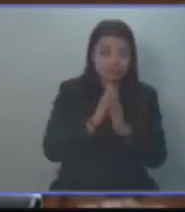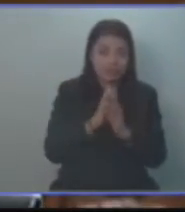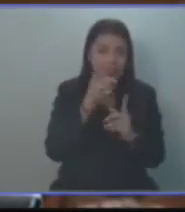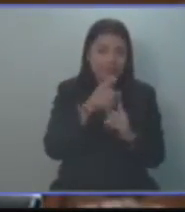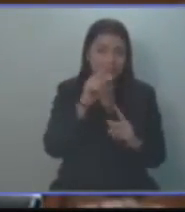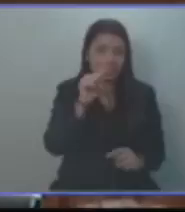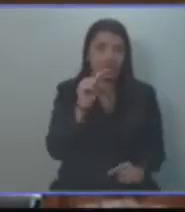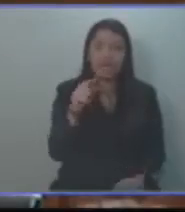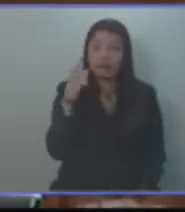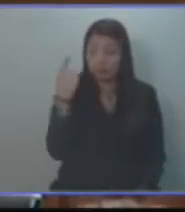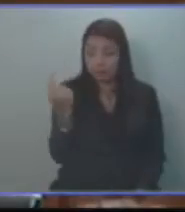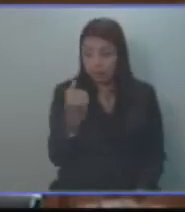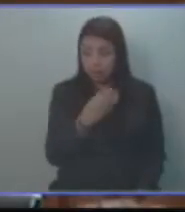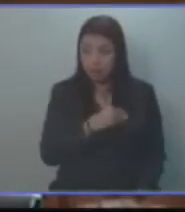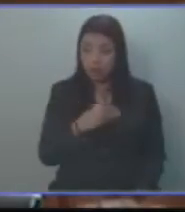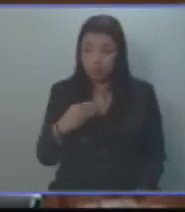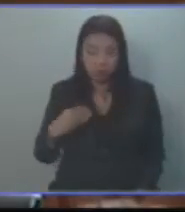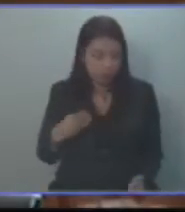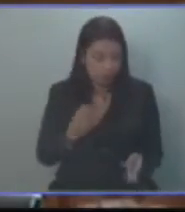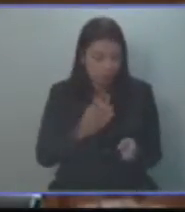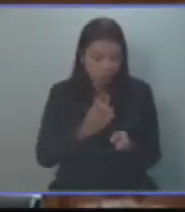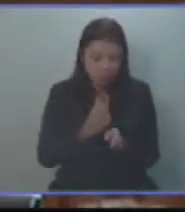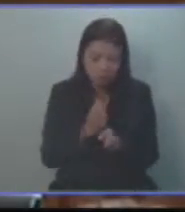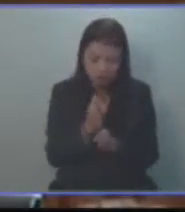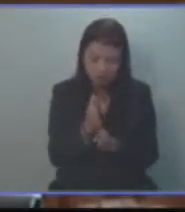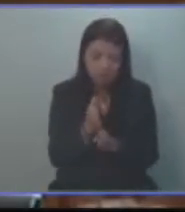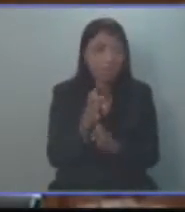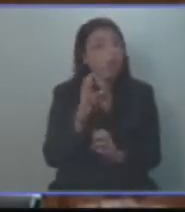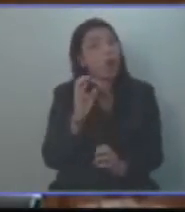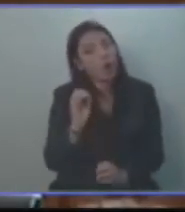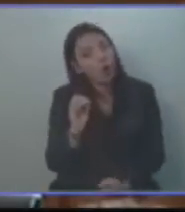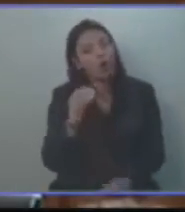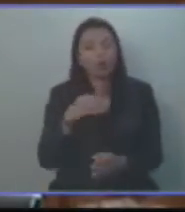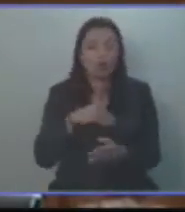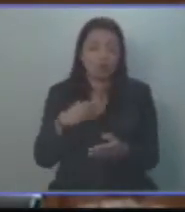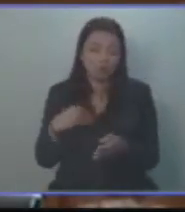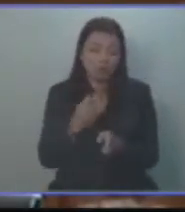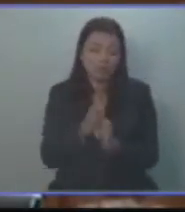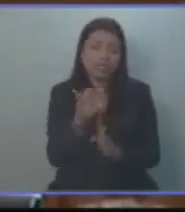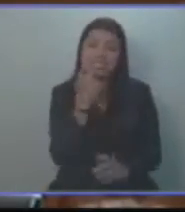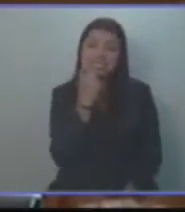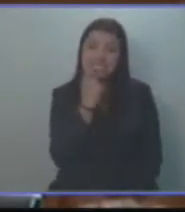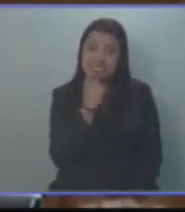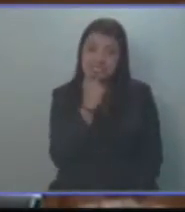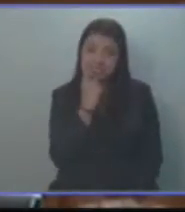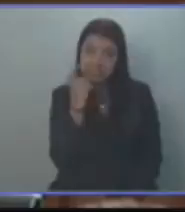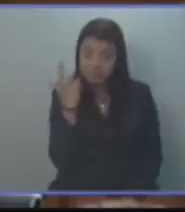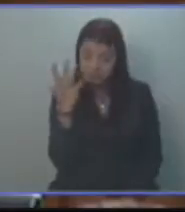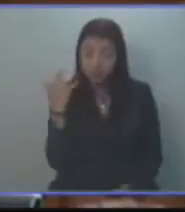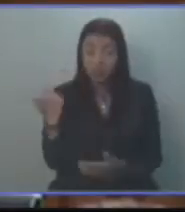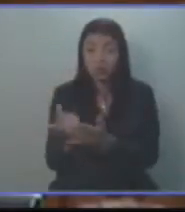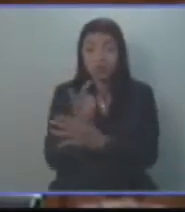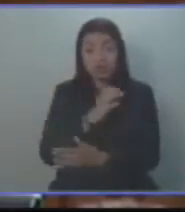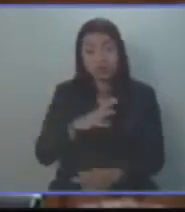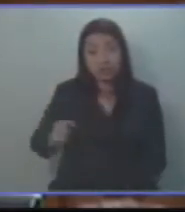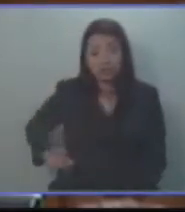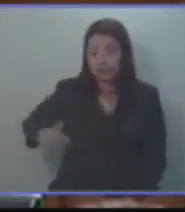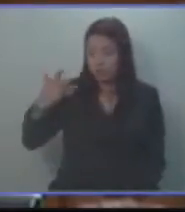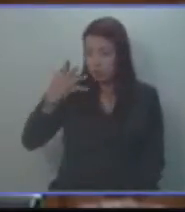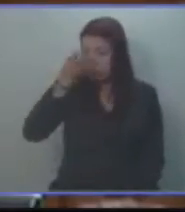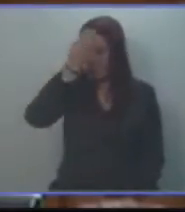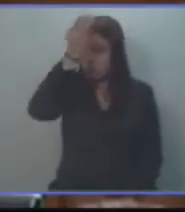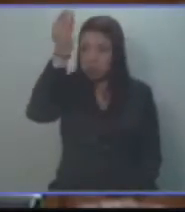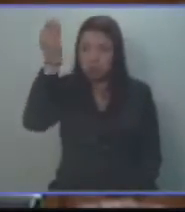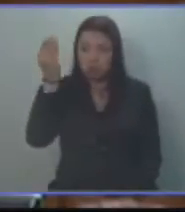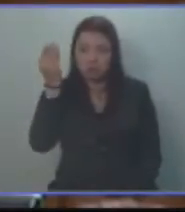literal A, ser doctor en medicina o doctor en cirugía dental, graduado de una universidad salvadoreña legalmente